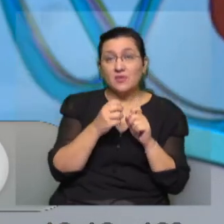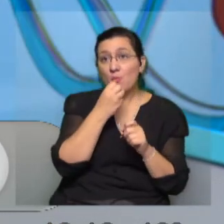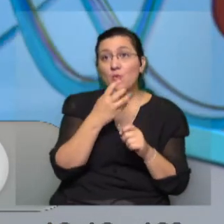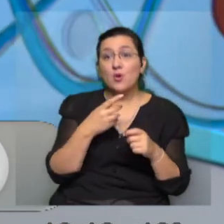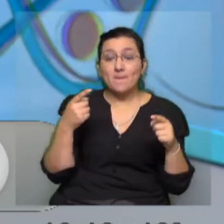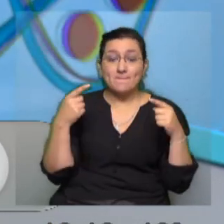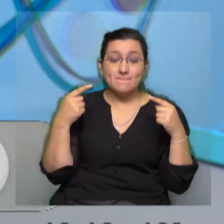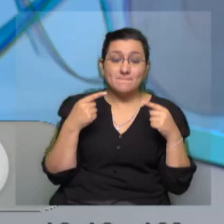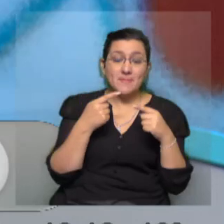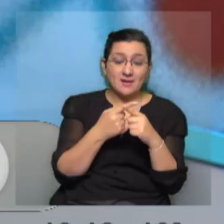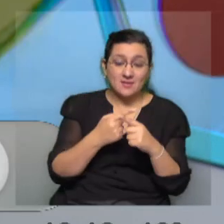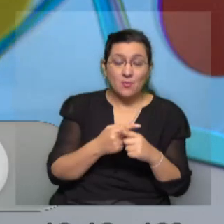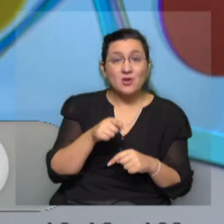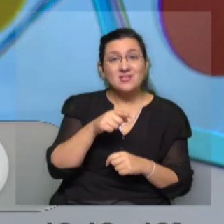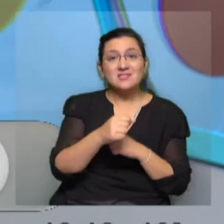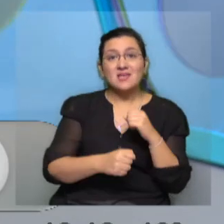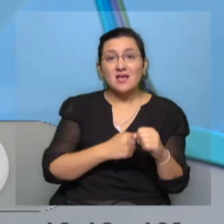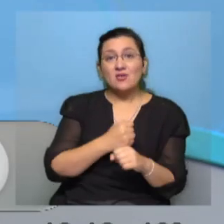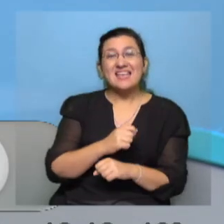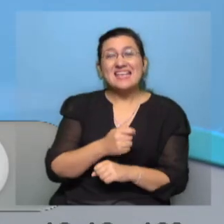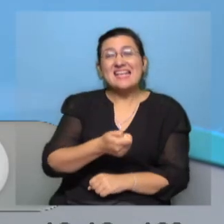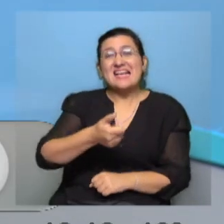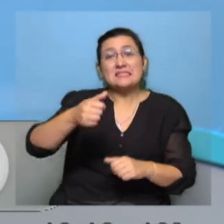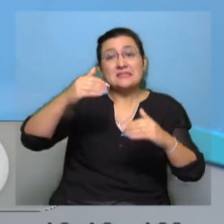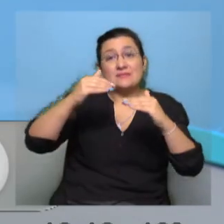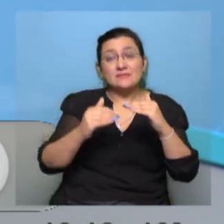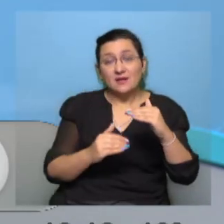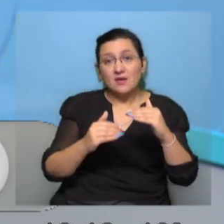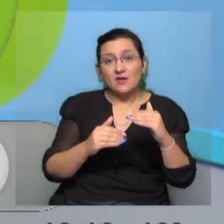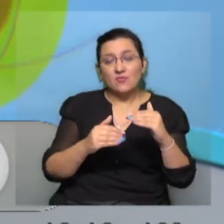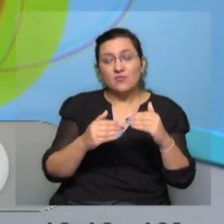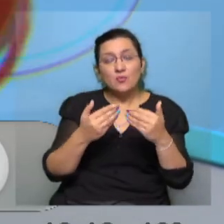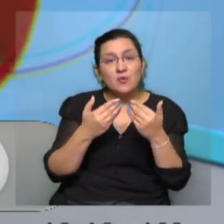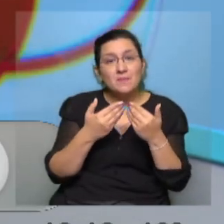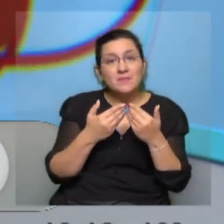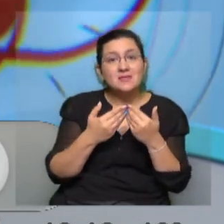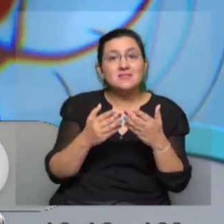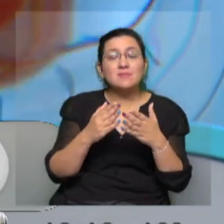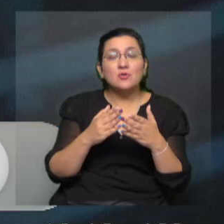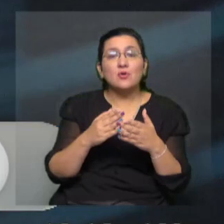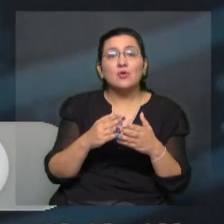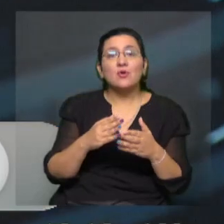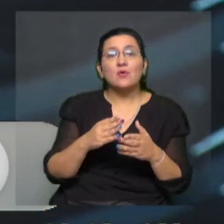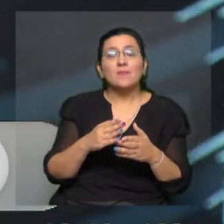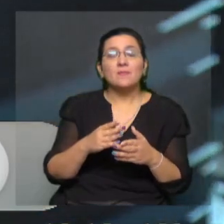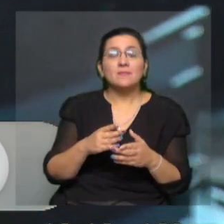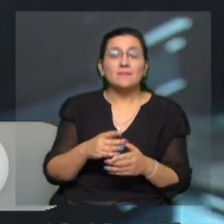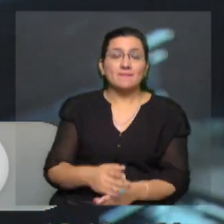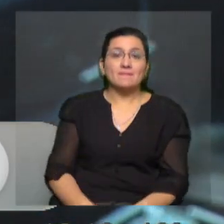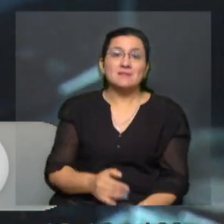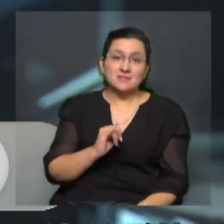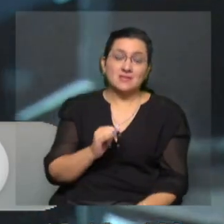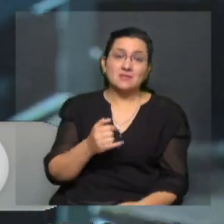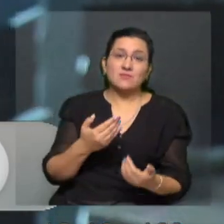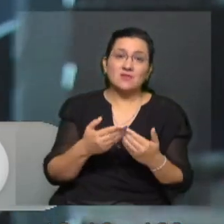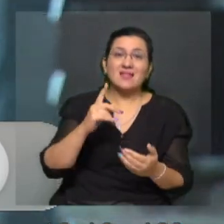de clasificación a las copas, ese año en particular que casi bajan, es como el inicio de esa gran gesta que se da en el 89. Sí, eso fue un poco el inicio